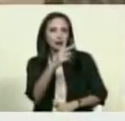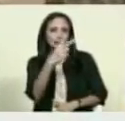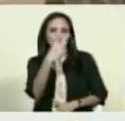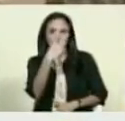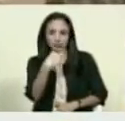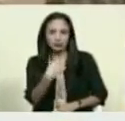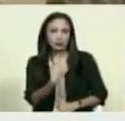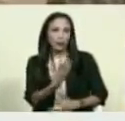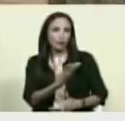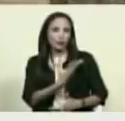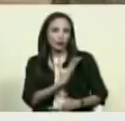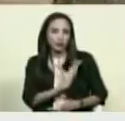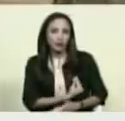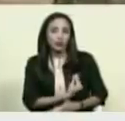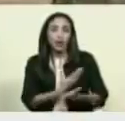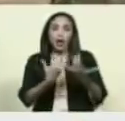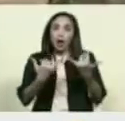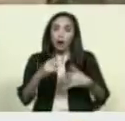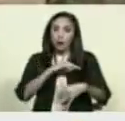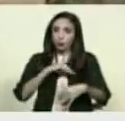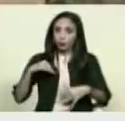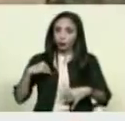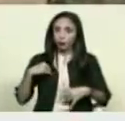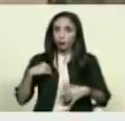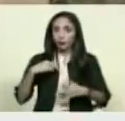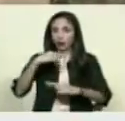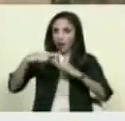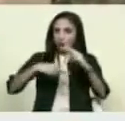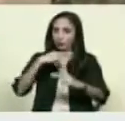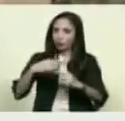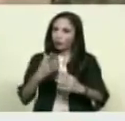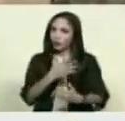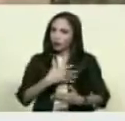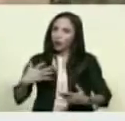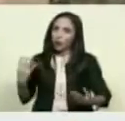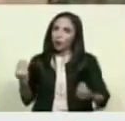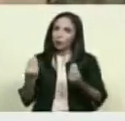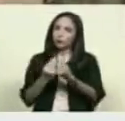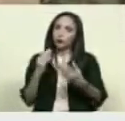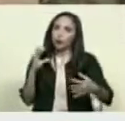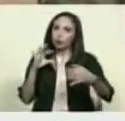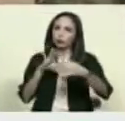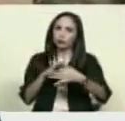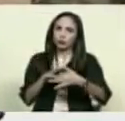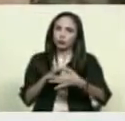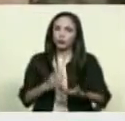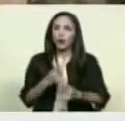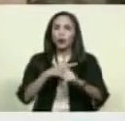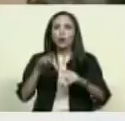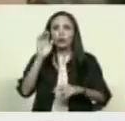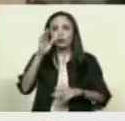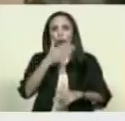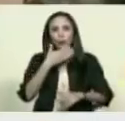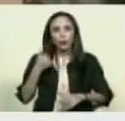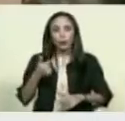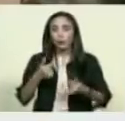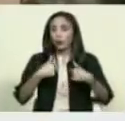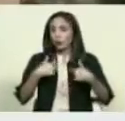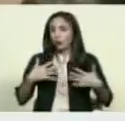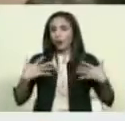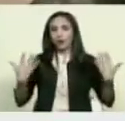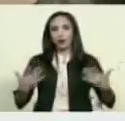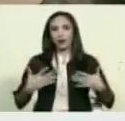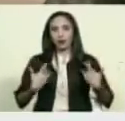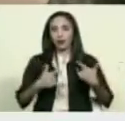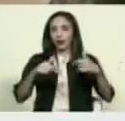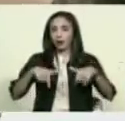confrontación, y nosotros que queremos reencontrarnos como pueblo, como familia, con nuestra historia, pero sobre todo con nuestro futuro. Y me alegra mucho, presidente,